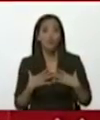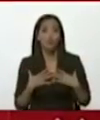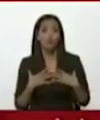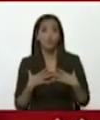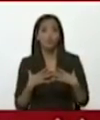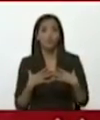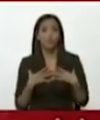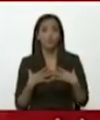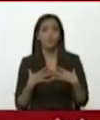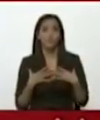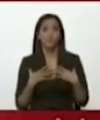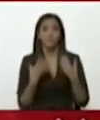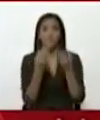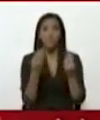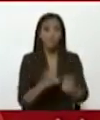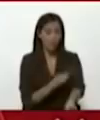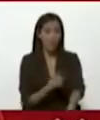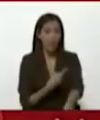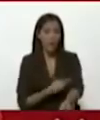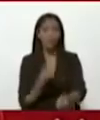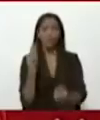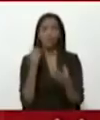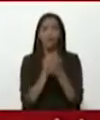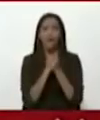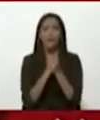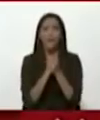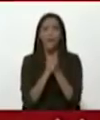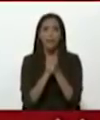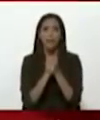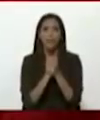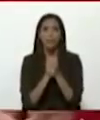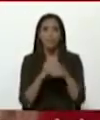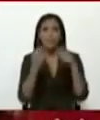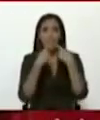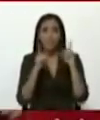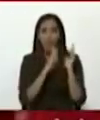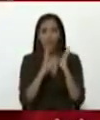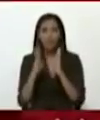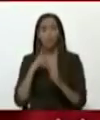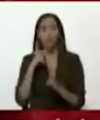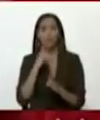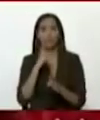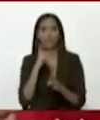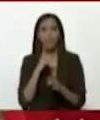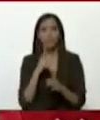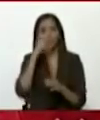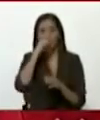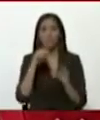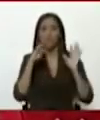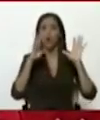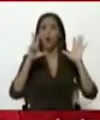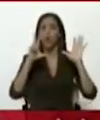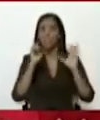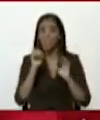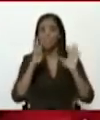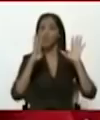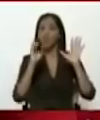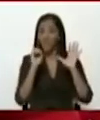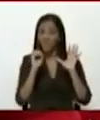nuestros, de muchos hermanos, de muchos camaradas, de las diferentes organizaciones políticas de los años 80 y